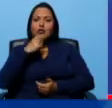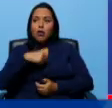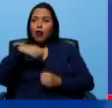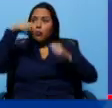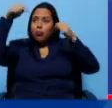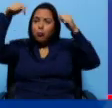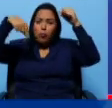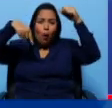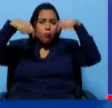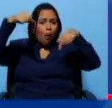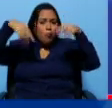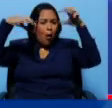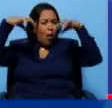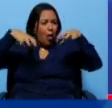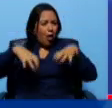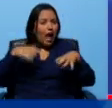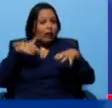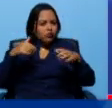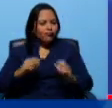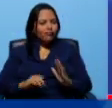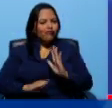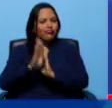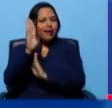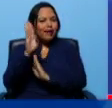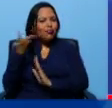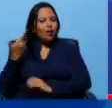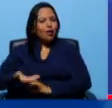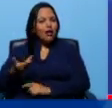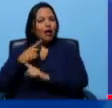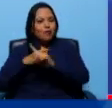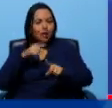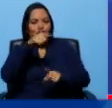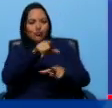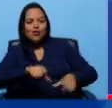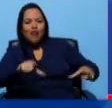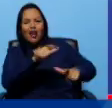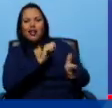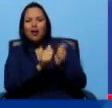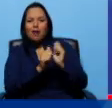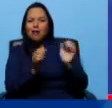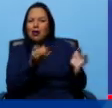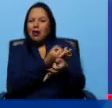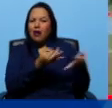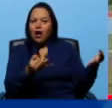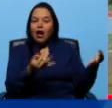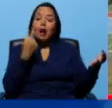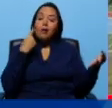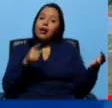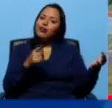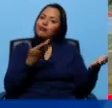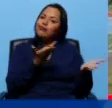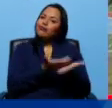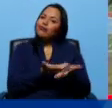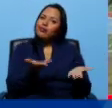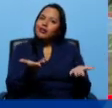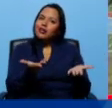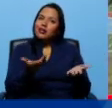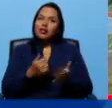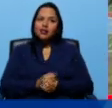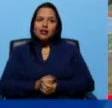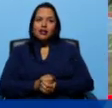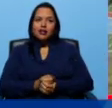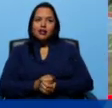ya eso es un avance. ¿Ah? Pero tiene esa cancha tan chévere ahí. Imagínate tú, en la